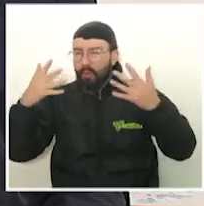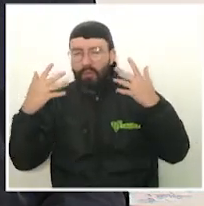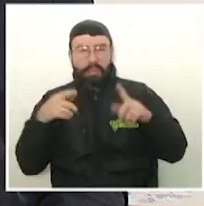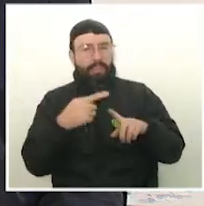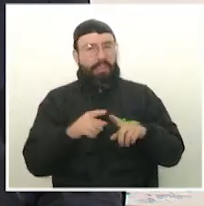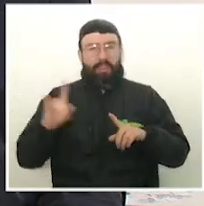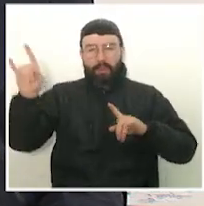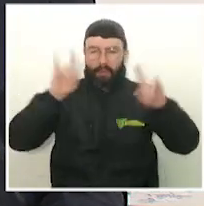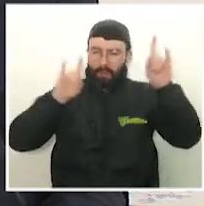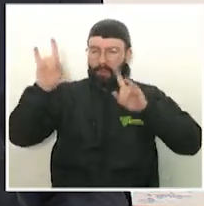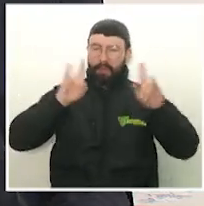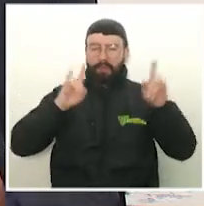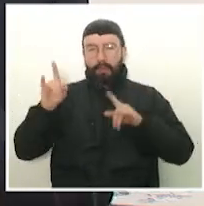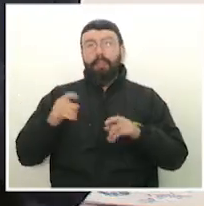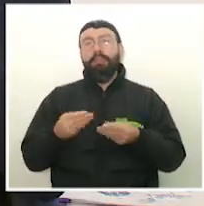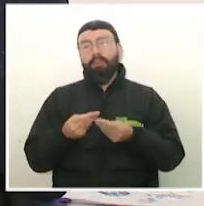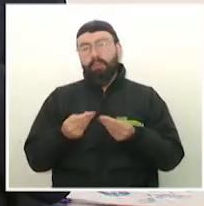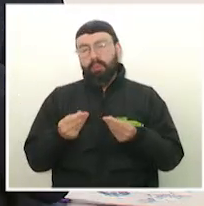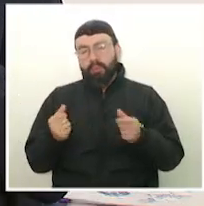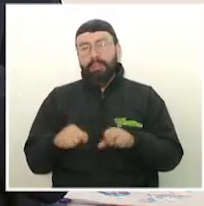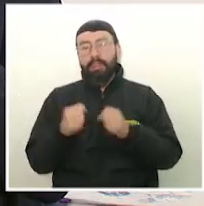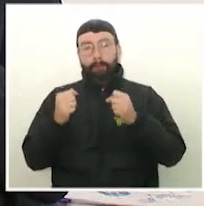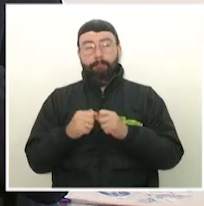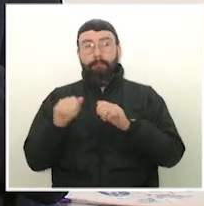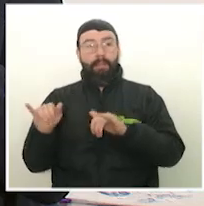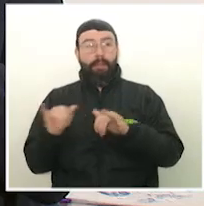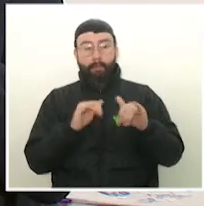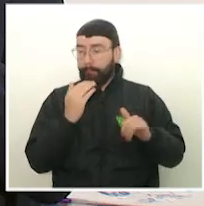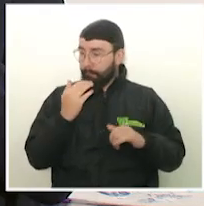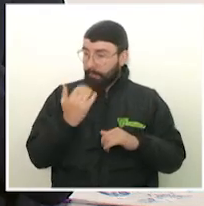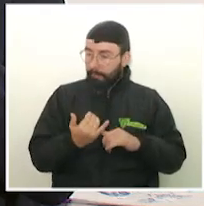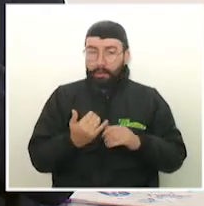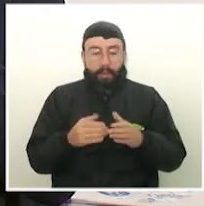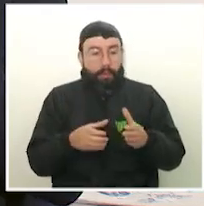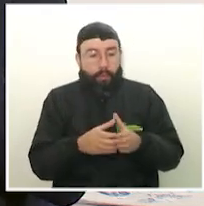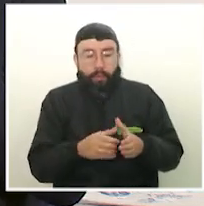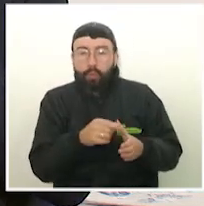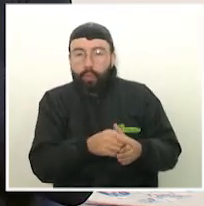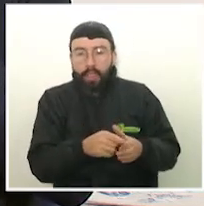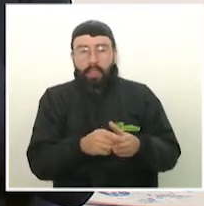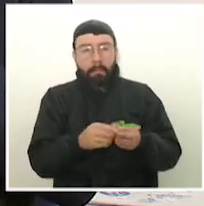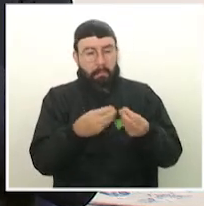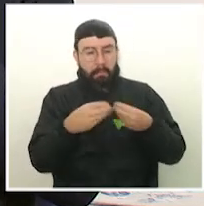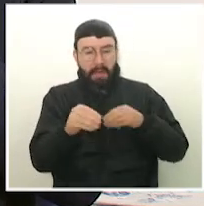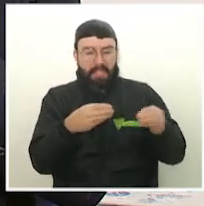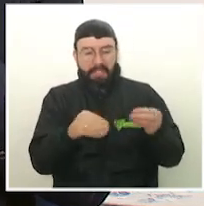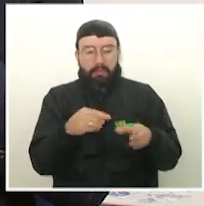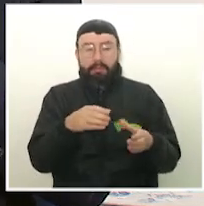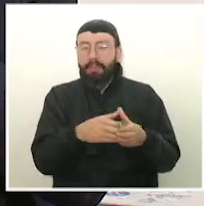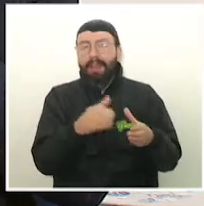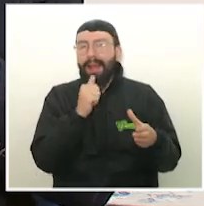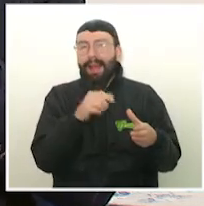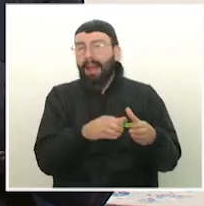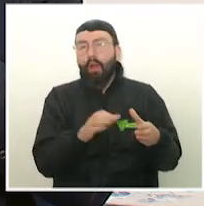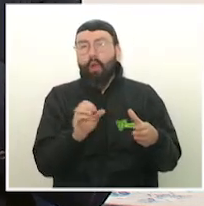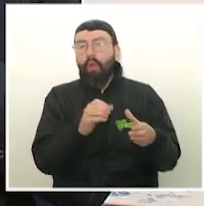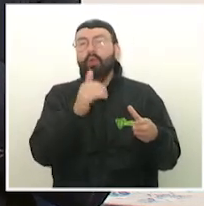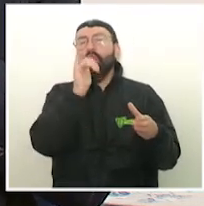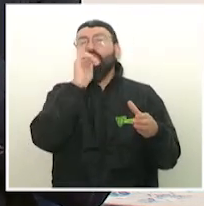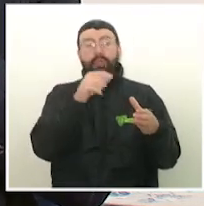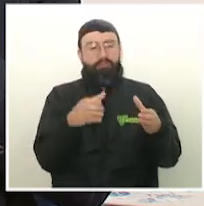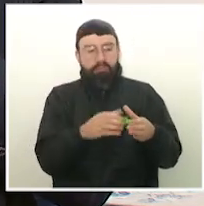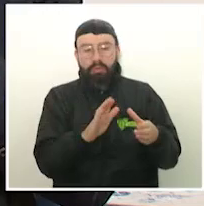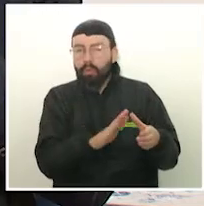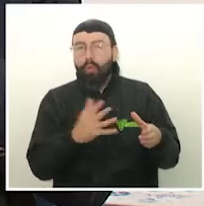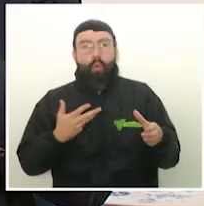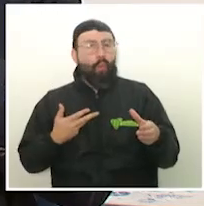radiaciones. Lo mismo pasa cuando tengo yo un envase acá de plástico, agua o gaseosa o lo que tenga,